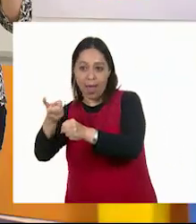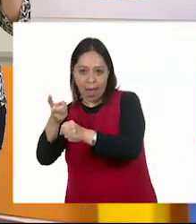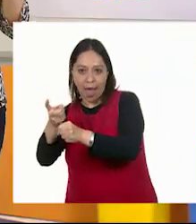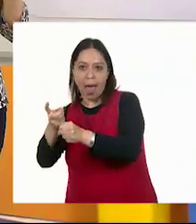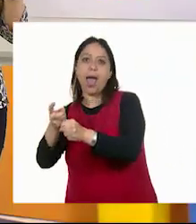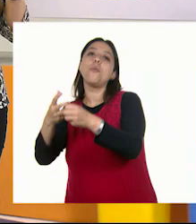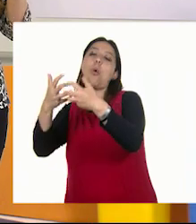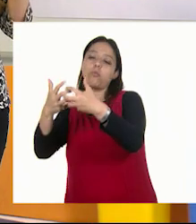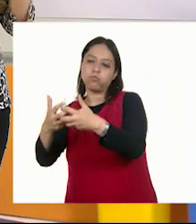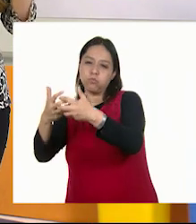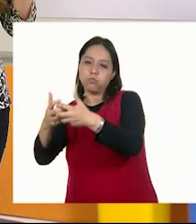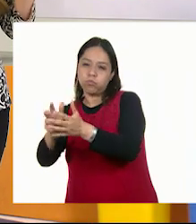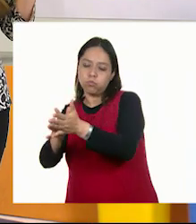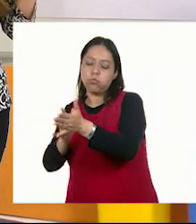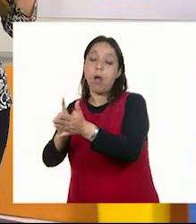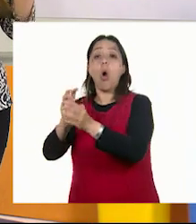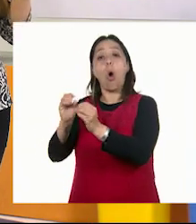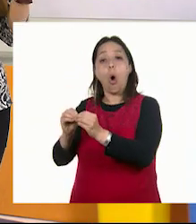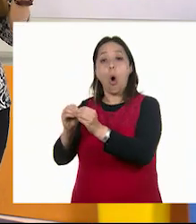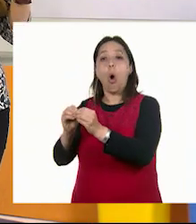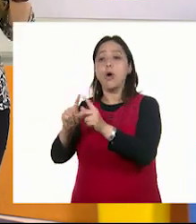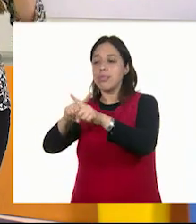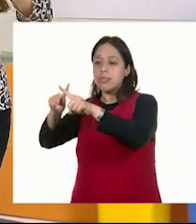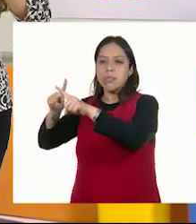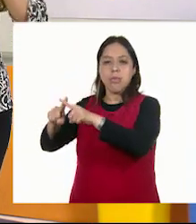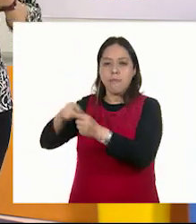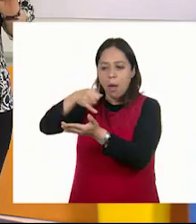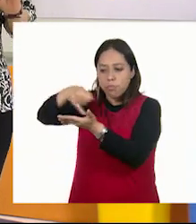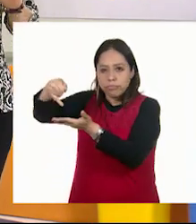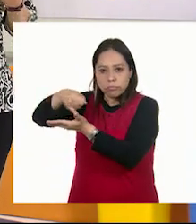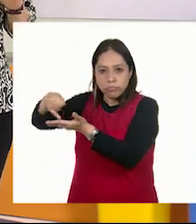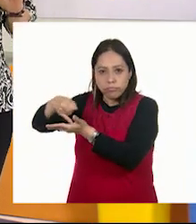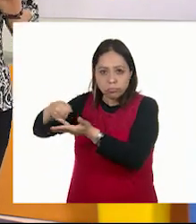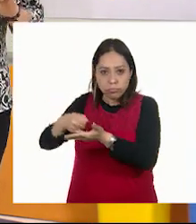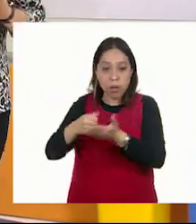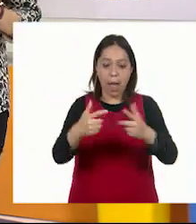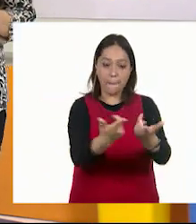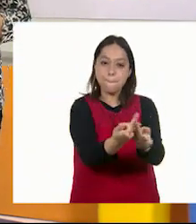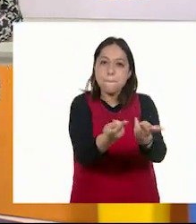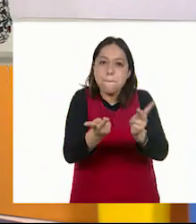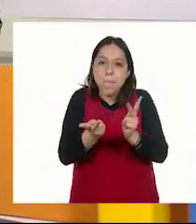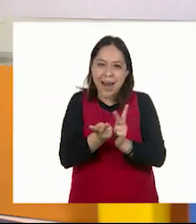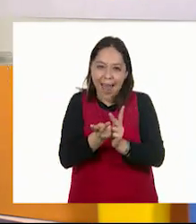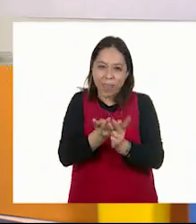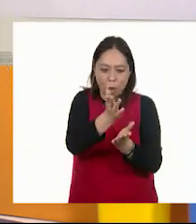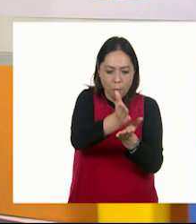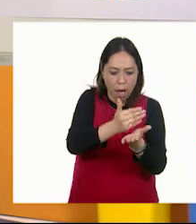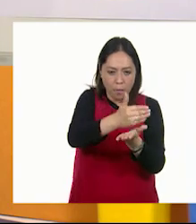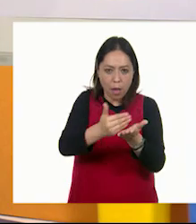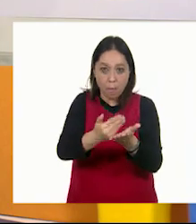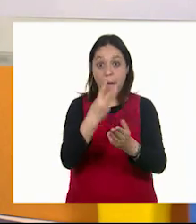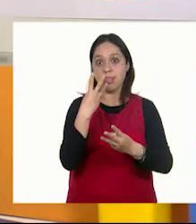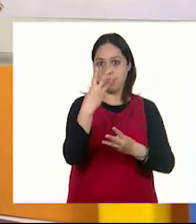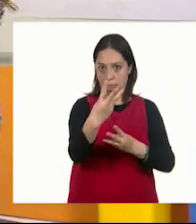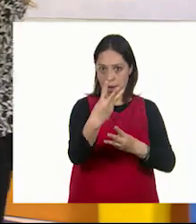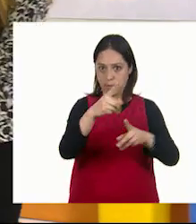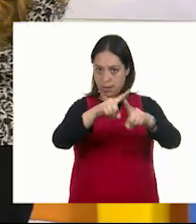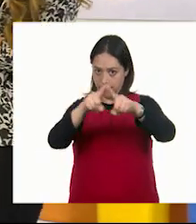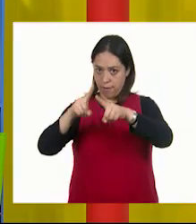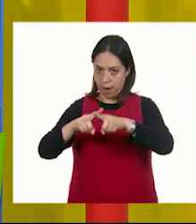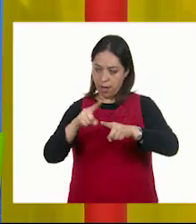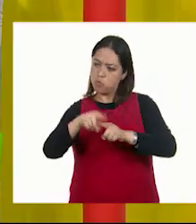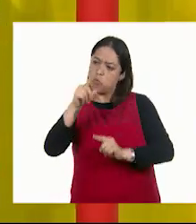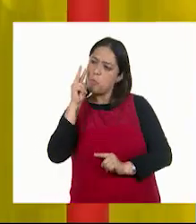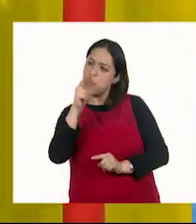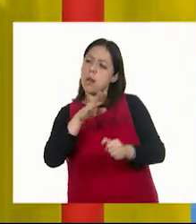Estamos platicando que se divide en tres grupos de alimentos este plato del bien comer. Y estos alimentos que observas aquí, ¿qué puedes ver? A